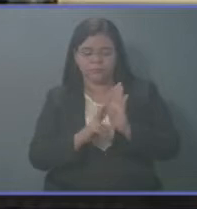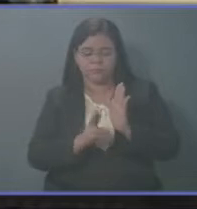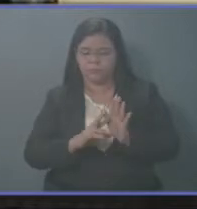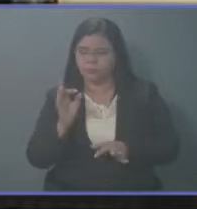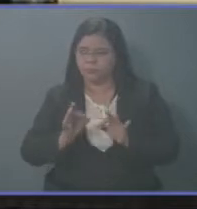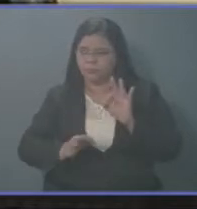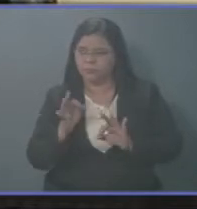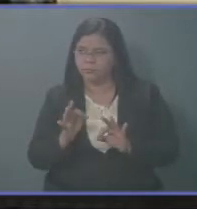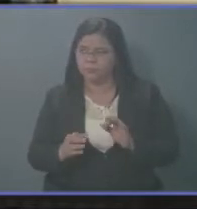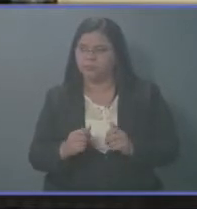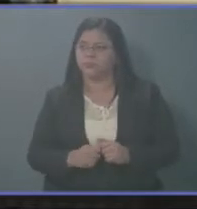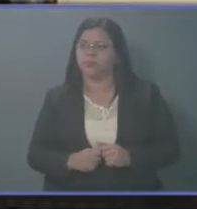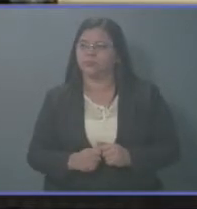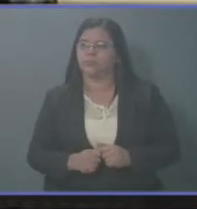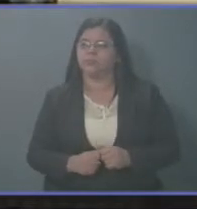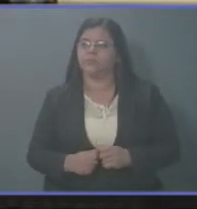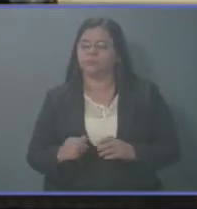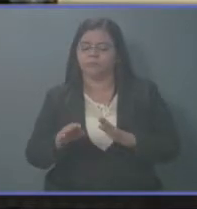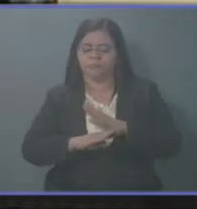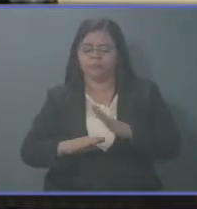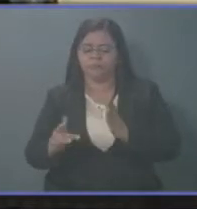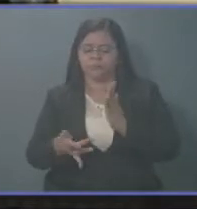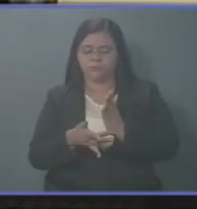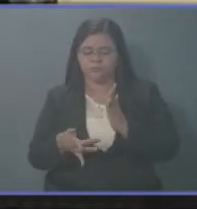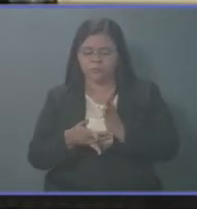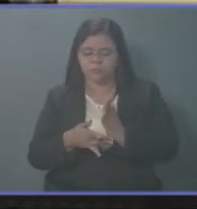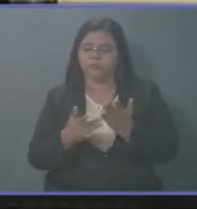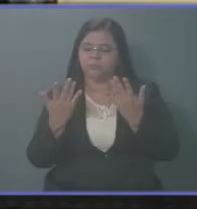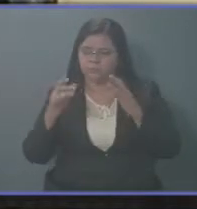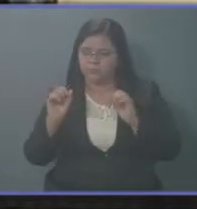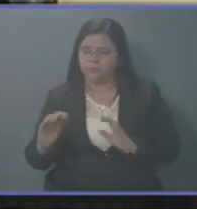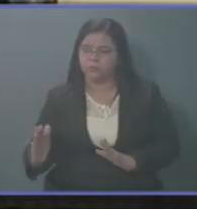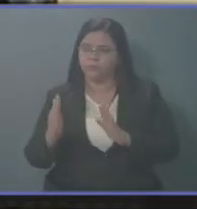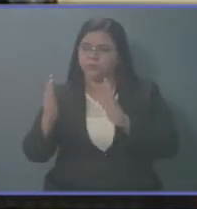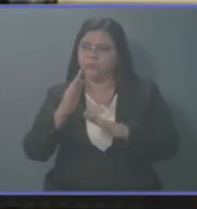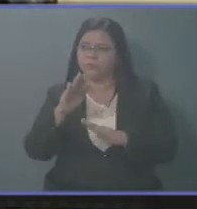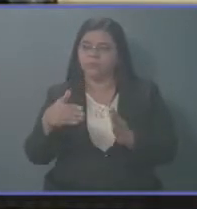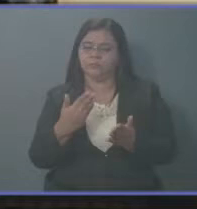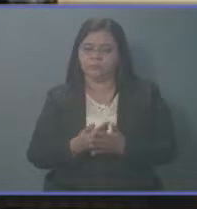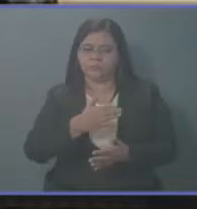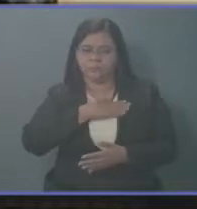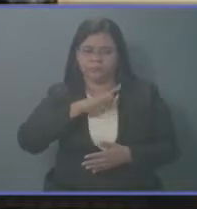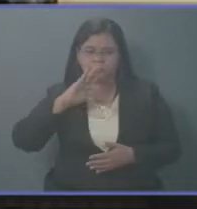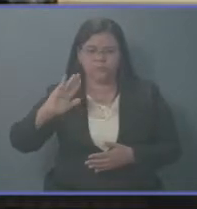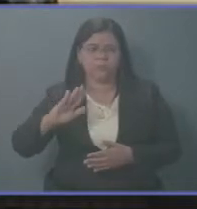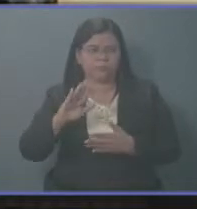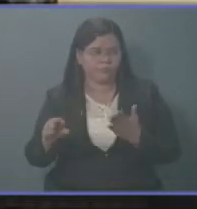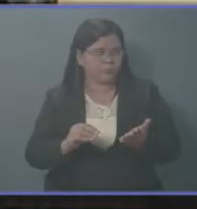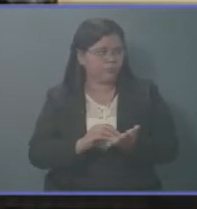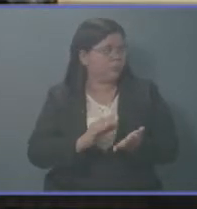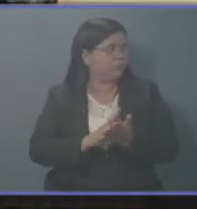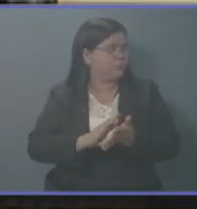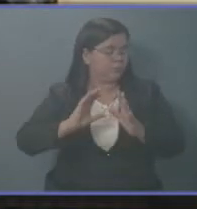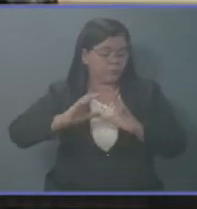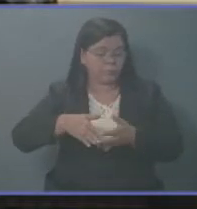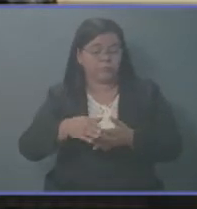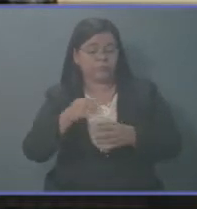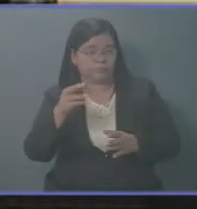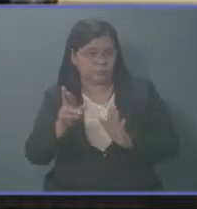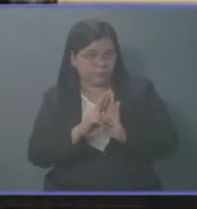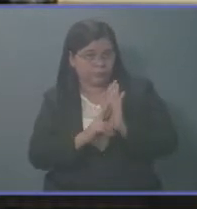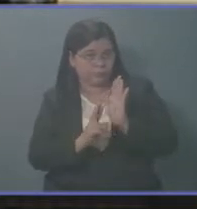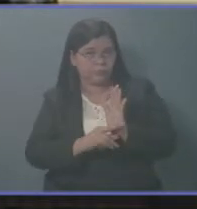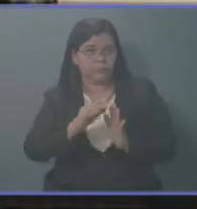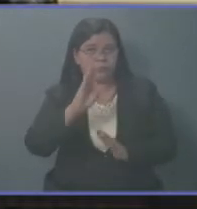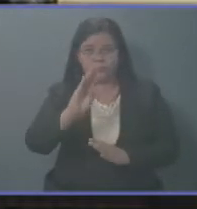pueden citar normas técnicas temporales para enfrentar el incumplimiento de obligaciones contractuales emitidas por el Comité de Normas del BCR,